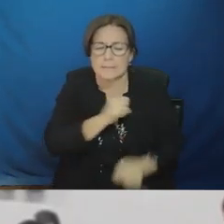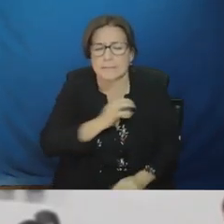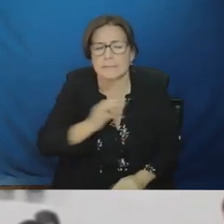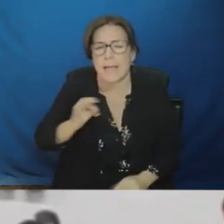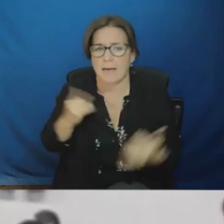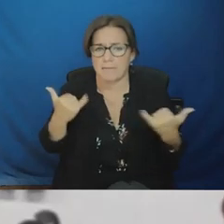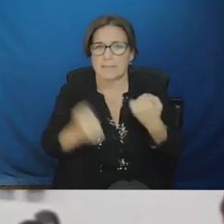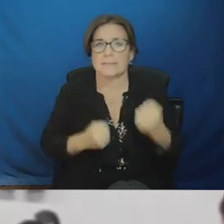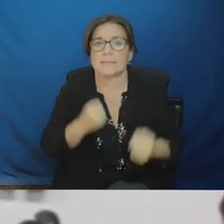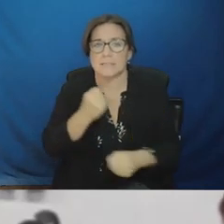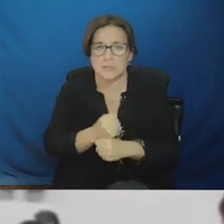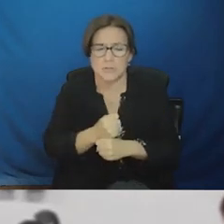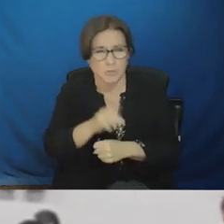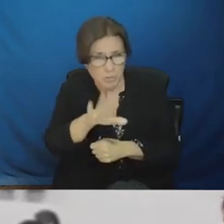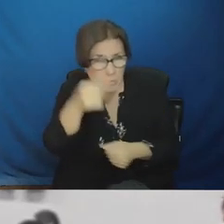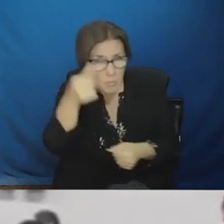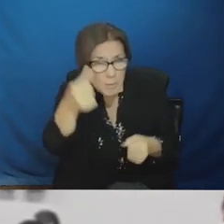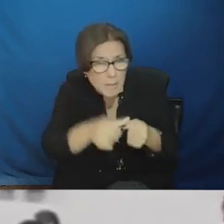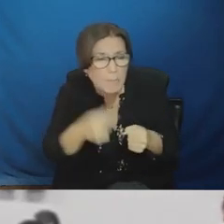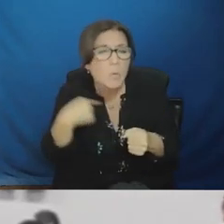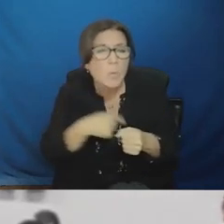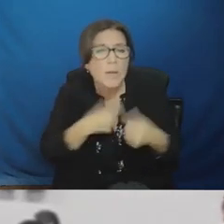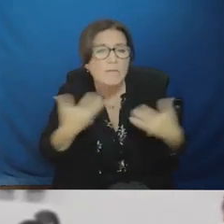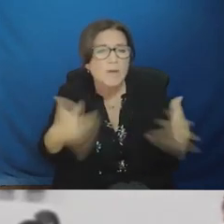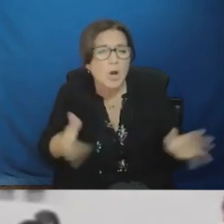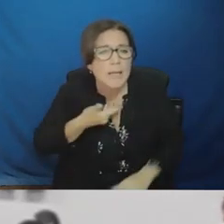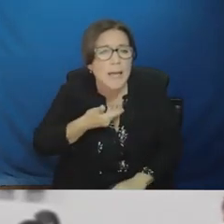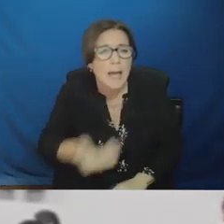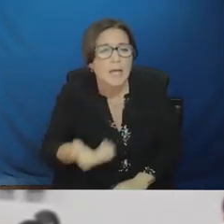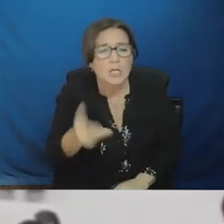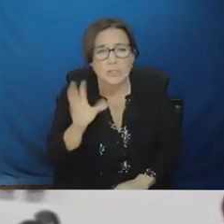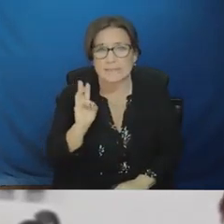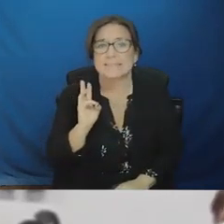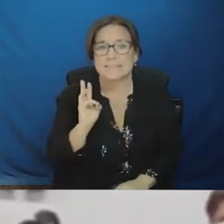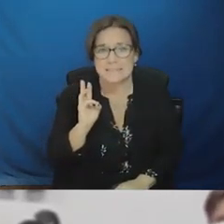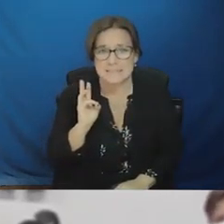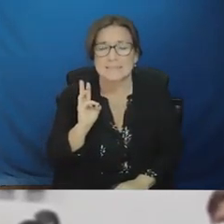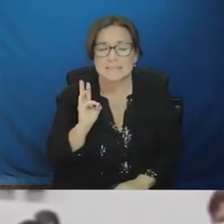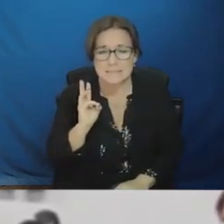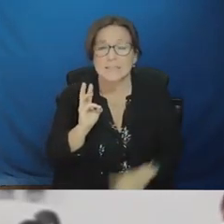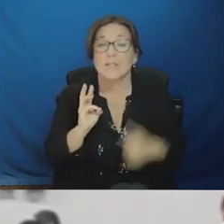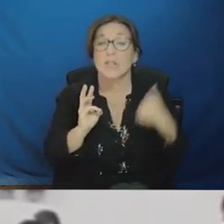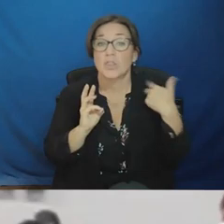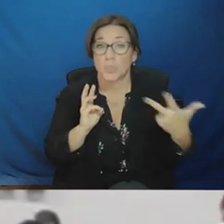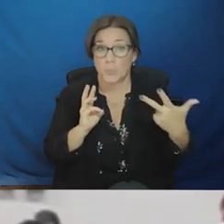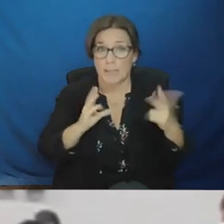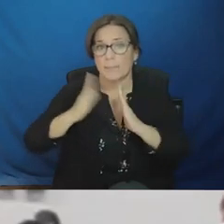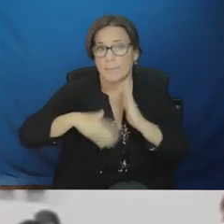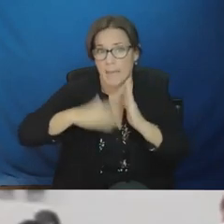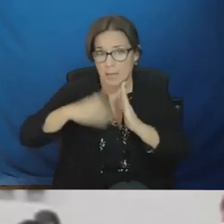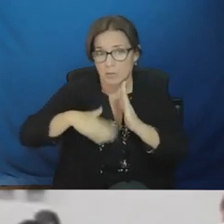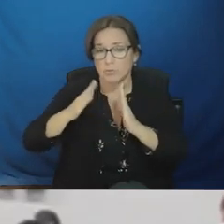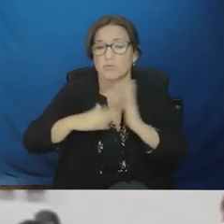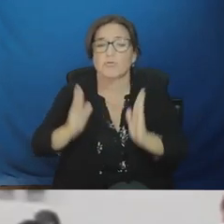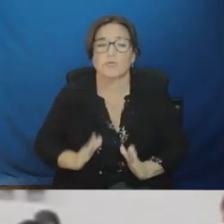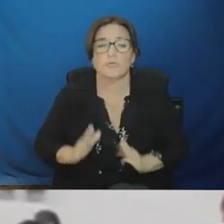las instalaciones pero si añadimos miembros del personal adicional de instalaciones del año pasado contratamos a